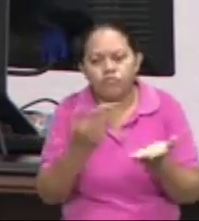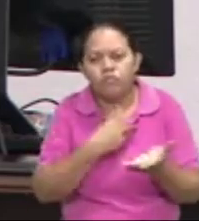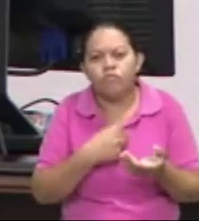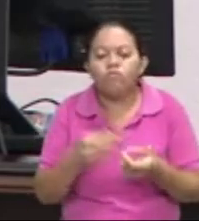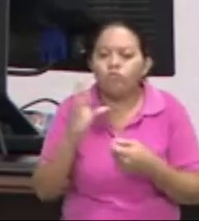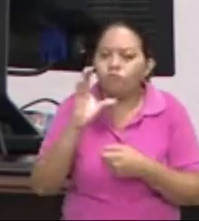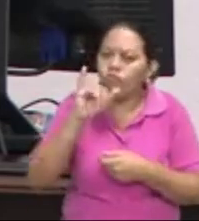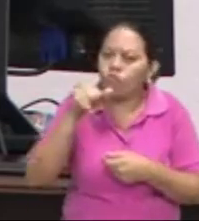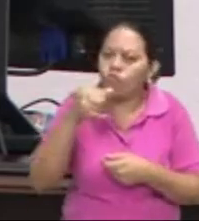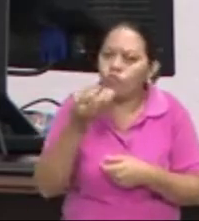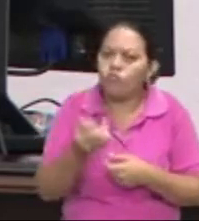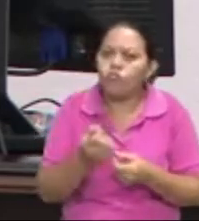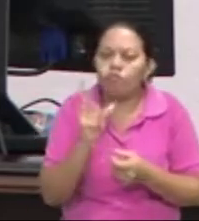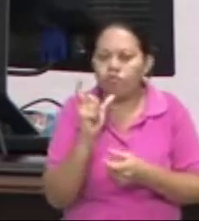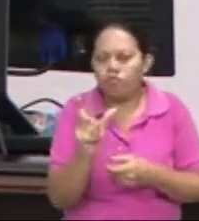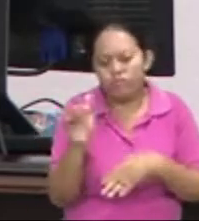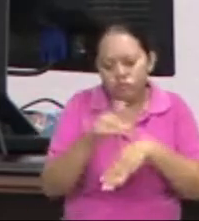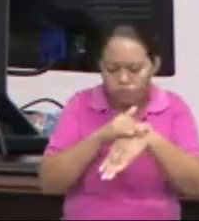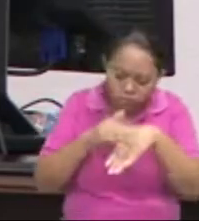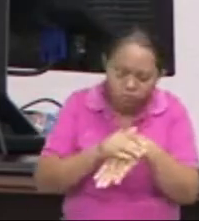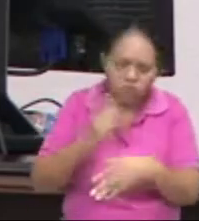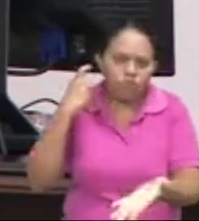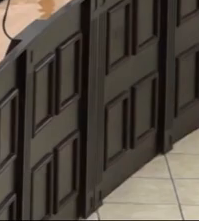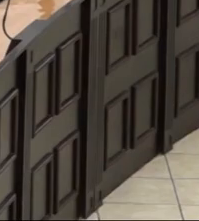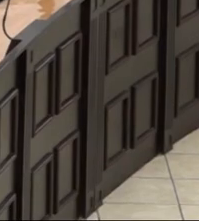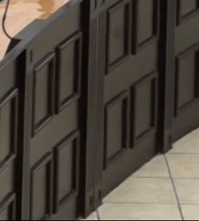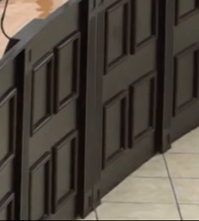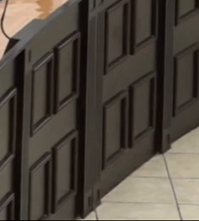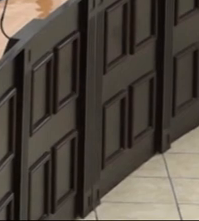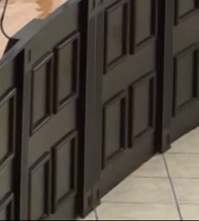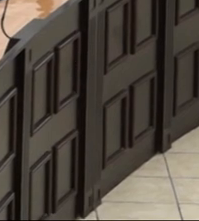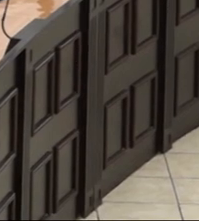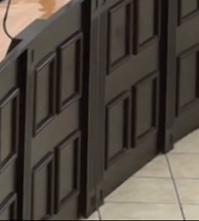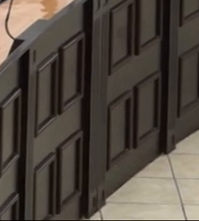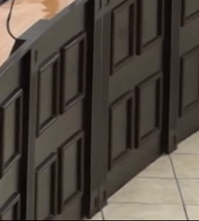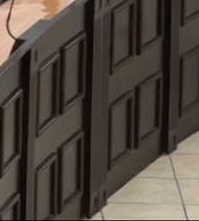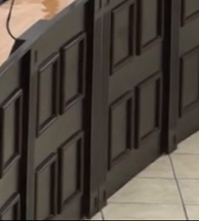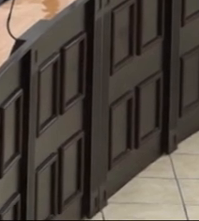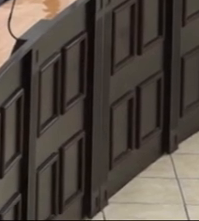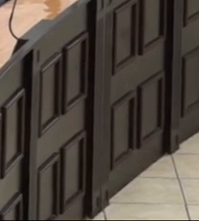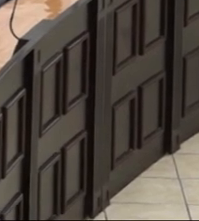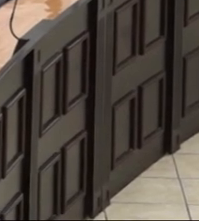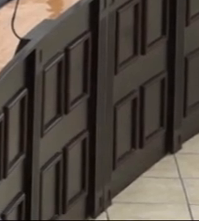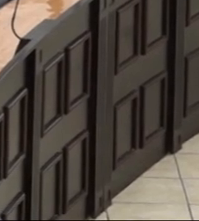concesiones, licencias, permisos, multas y otro. Noticias 12, Darlene Téllez.